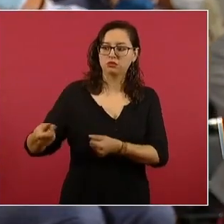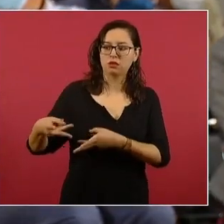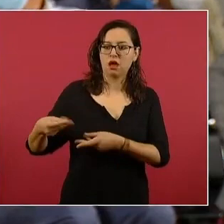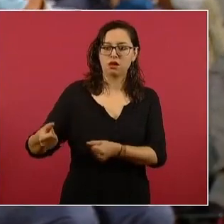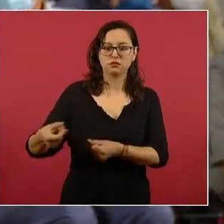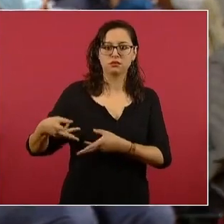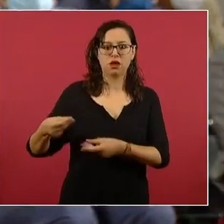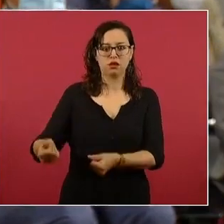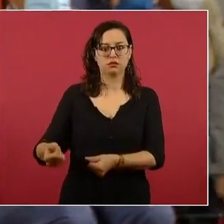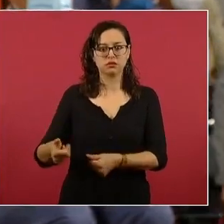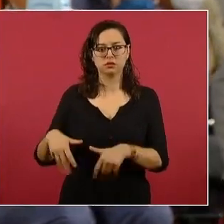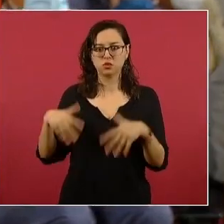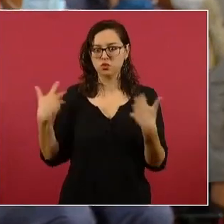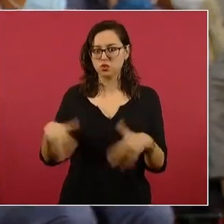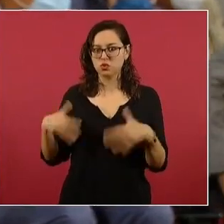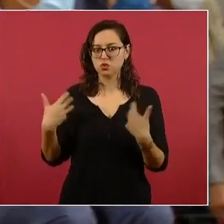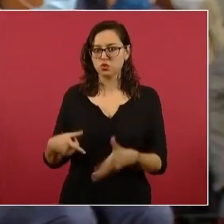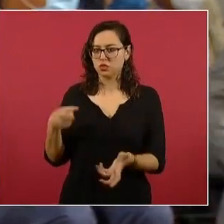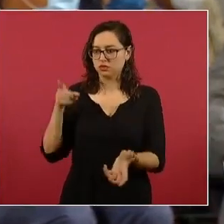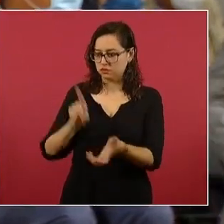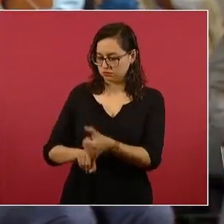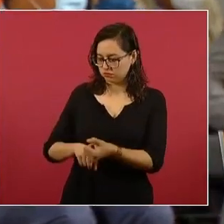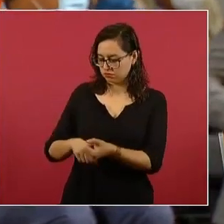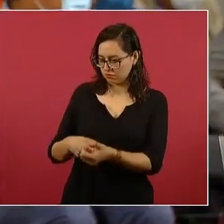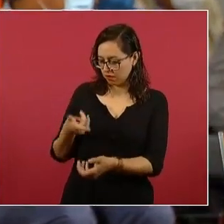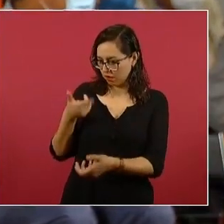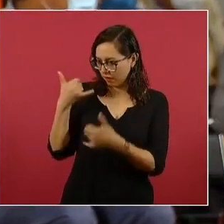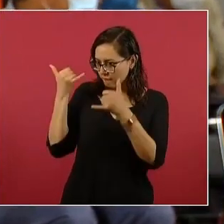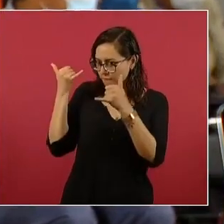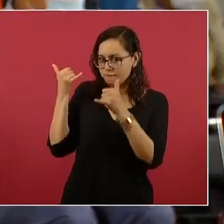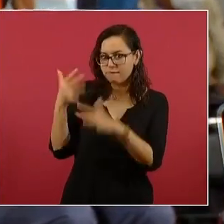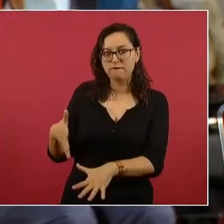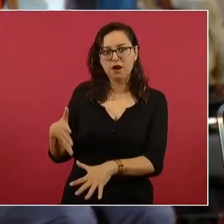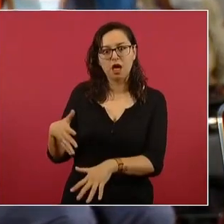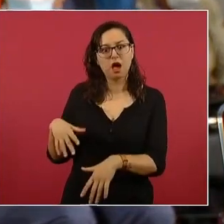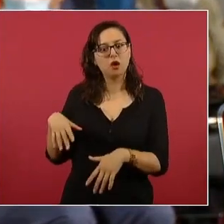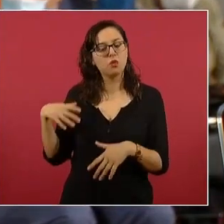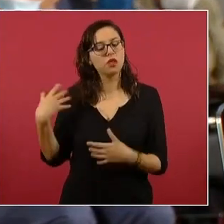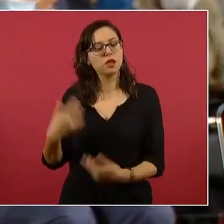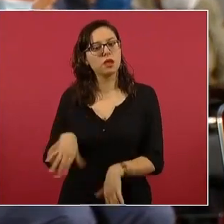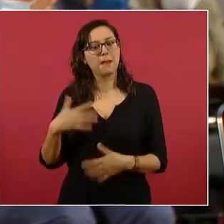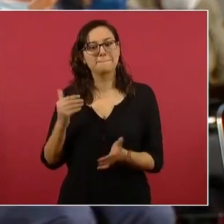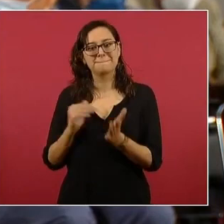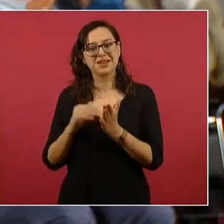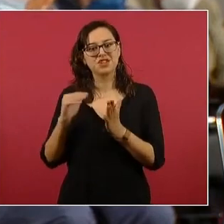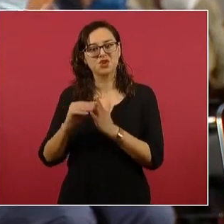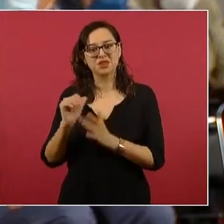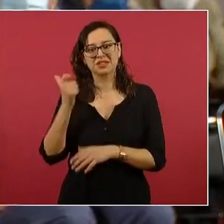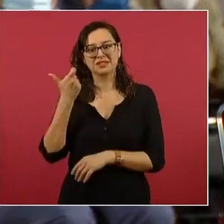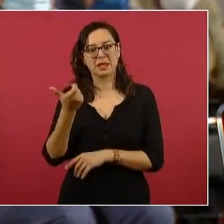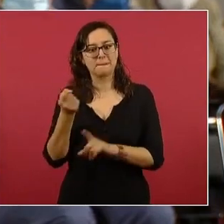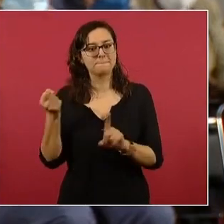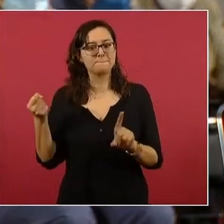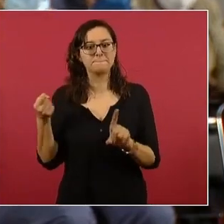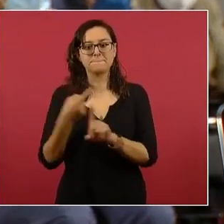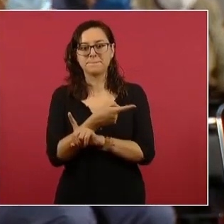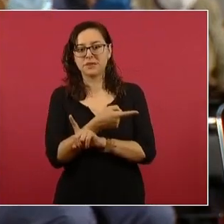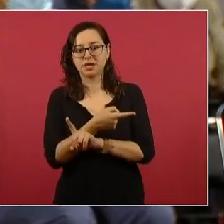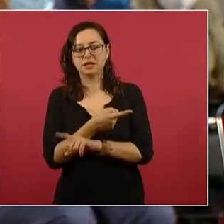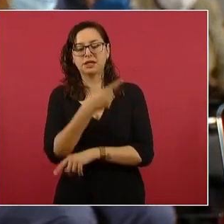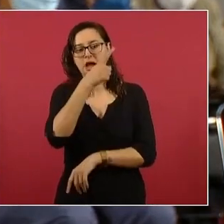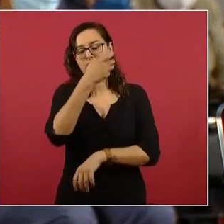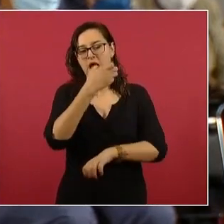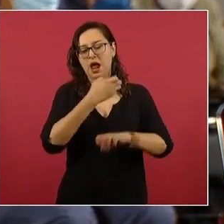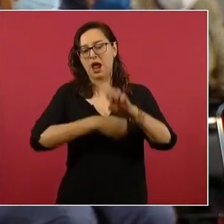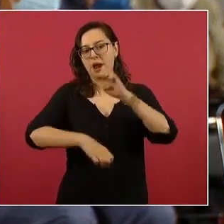interna revela que hubo una defraudación importante por varios millones de pesos que cometió una empresa